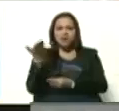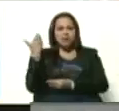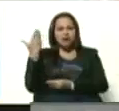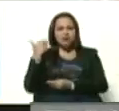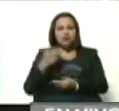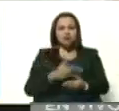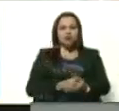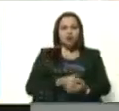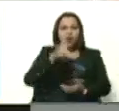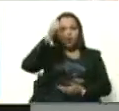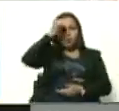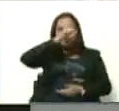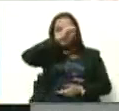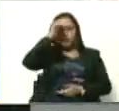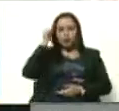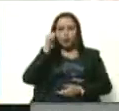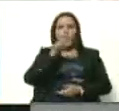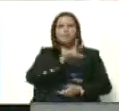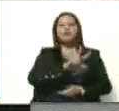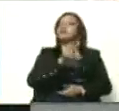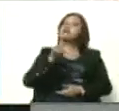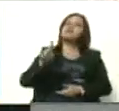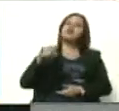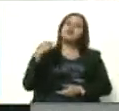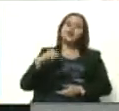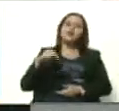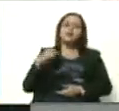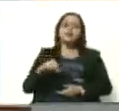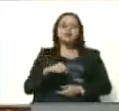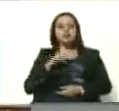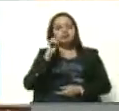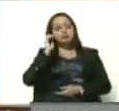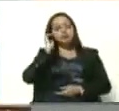pasado domingo 21 de noviembre.